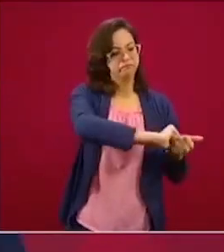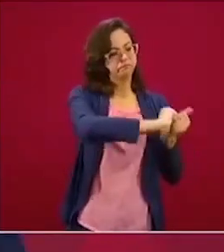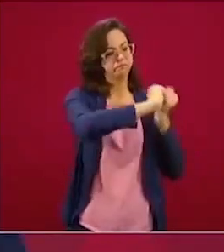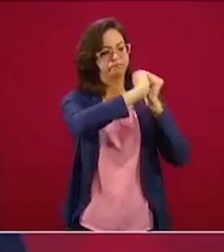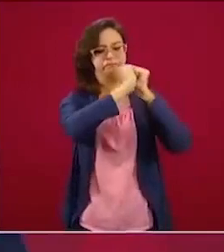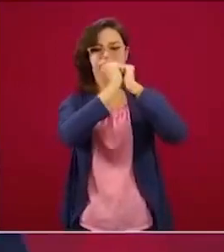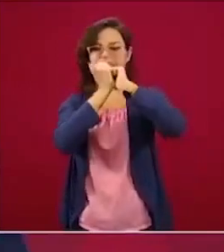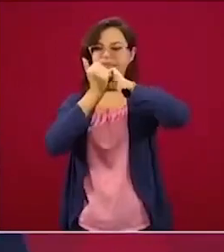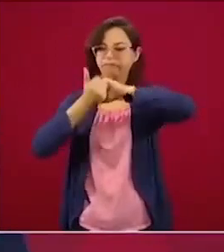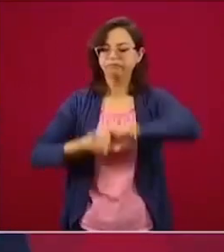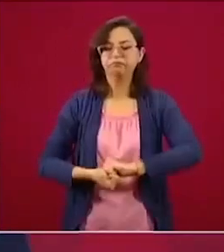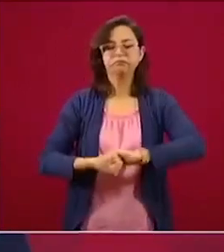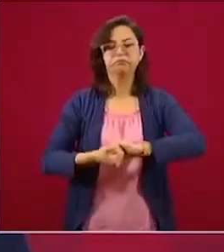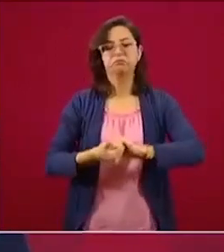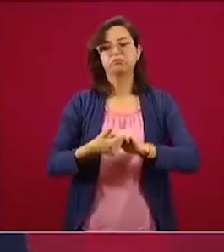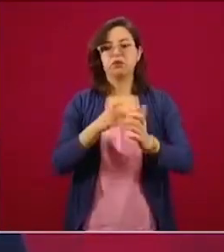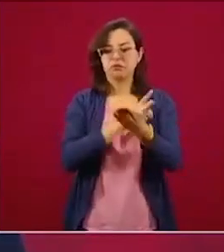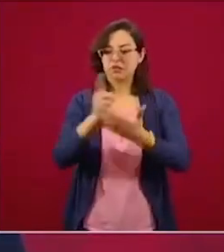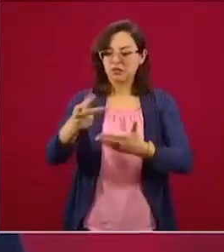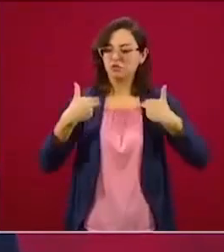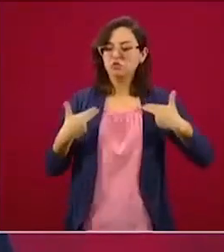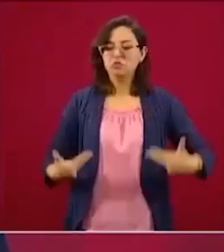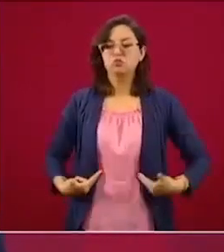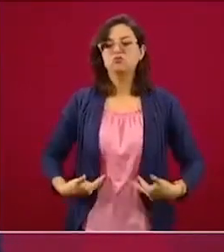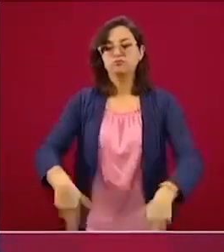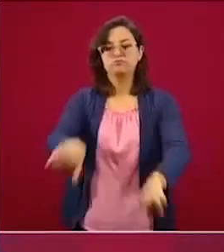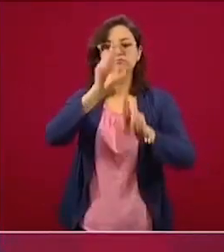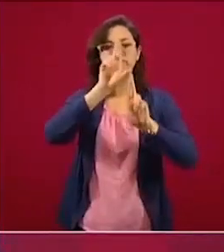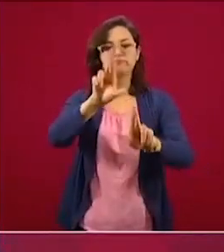hacia el respeto de los derechos humanos